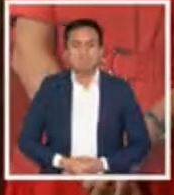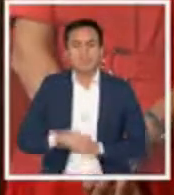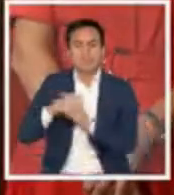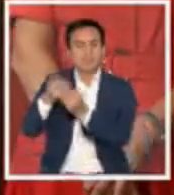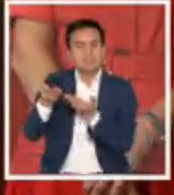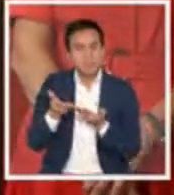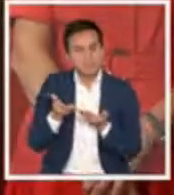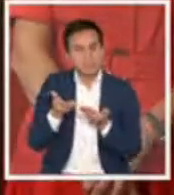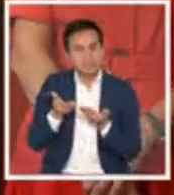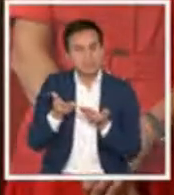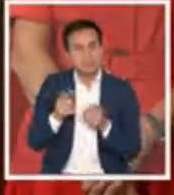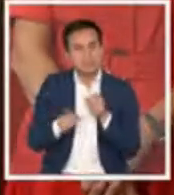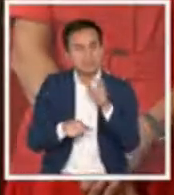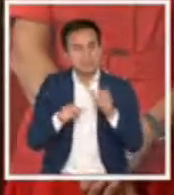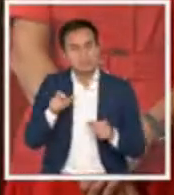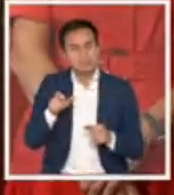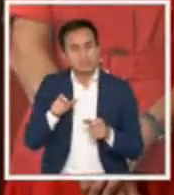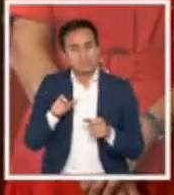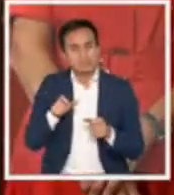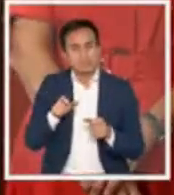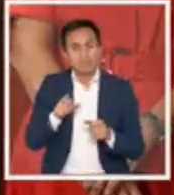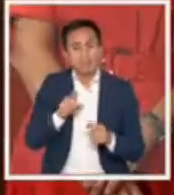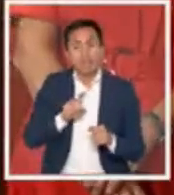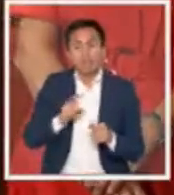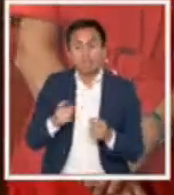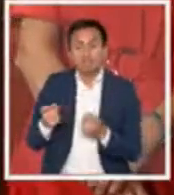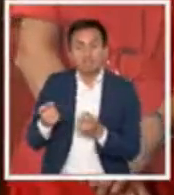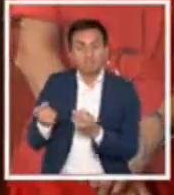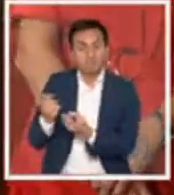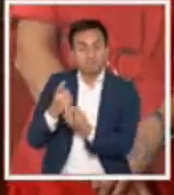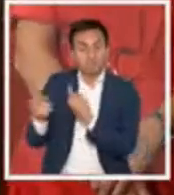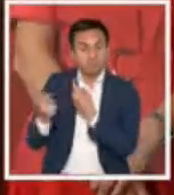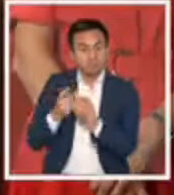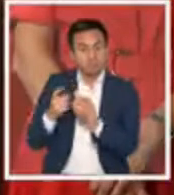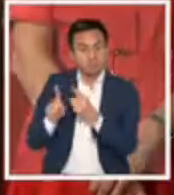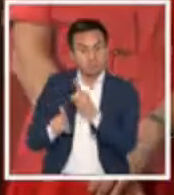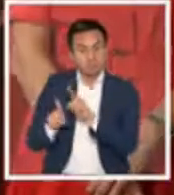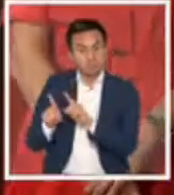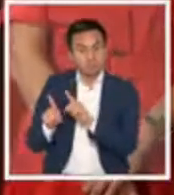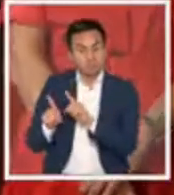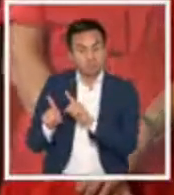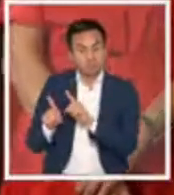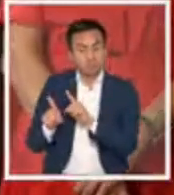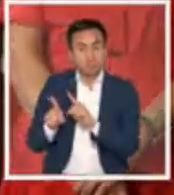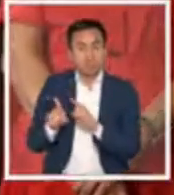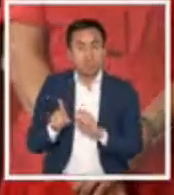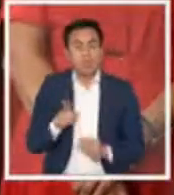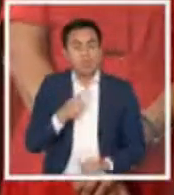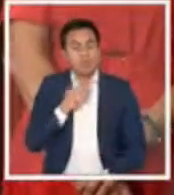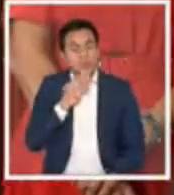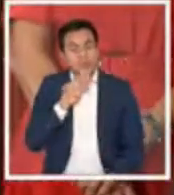Invito a quienes han criticado, a quienes